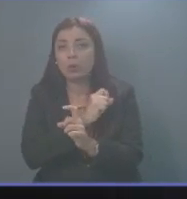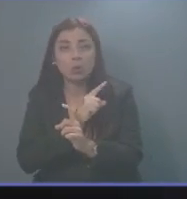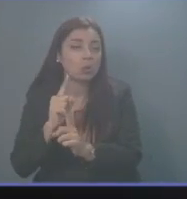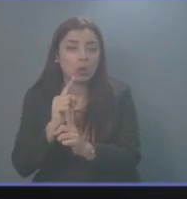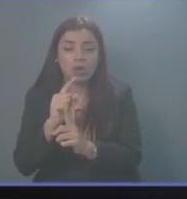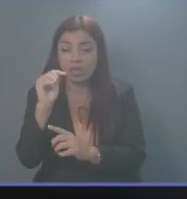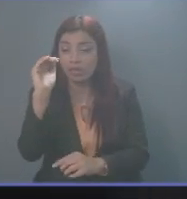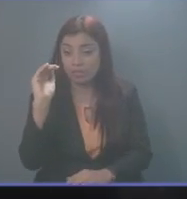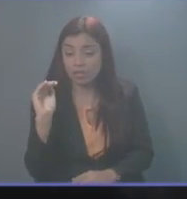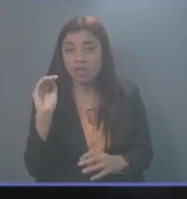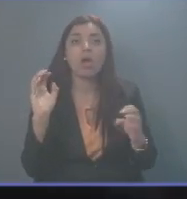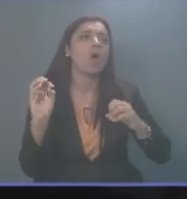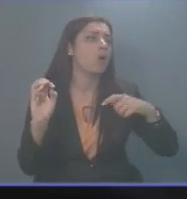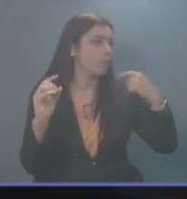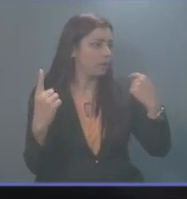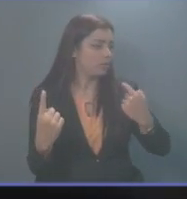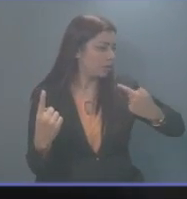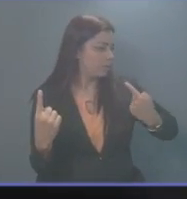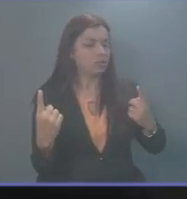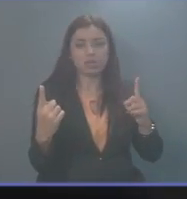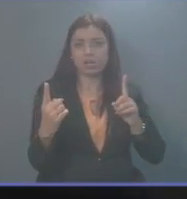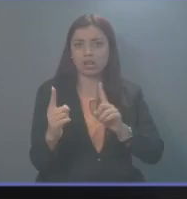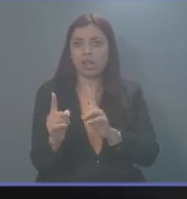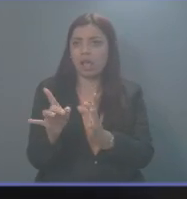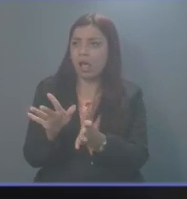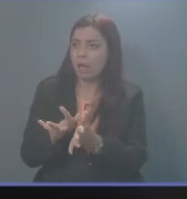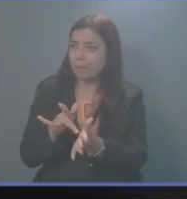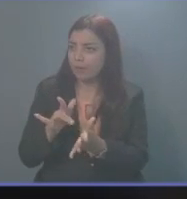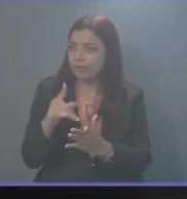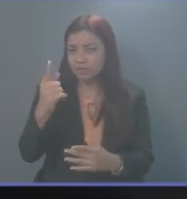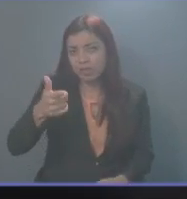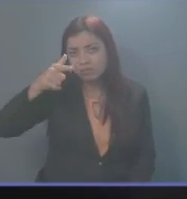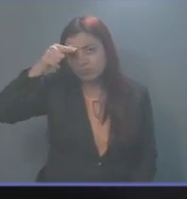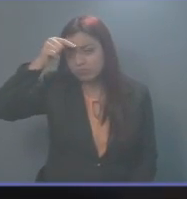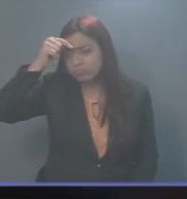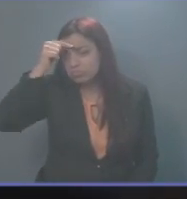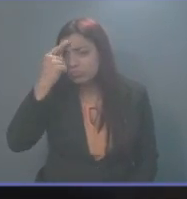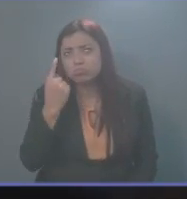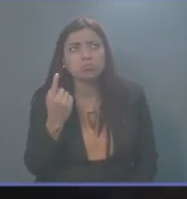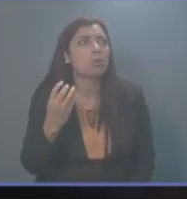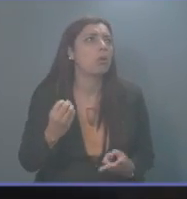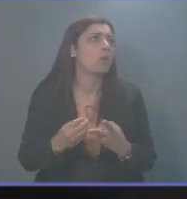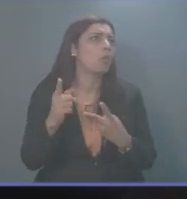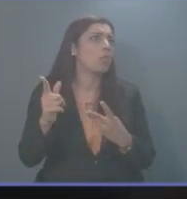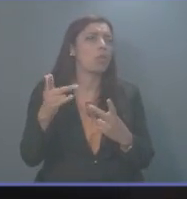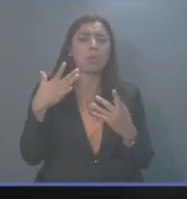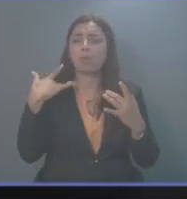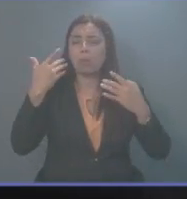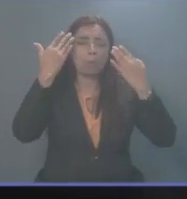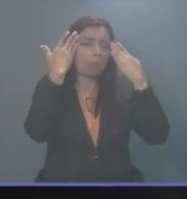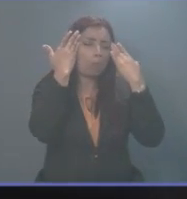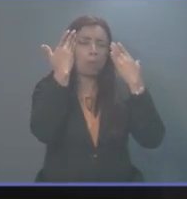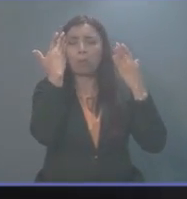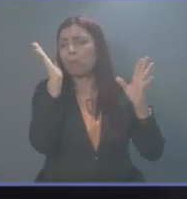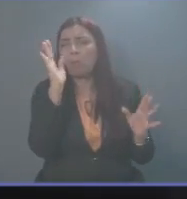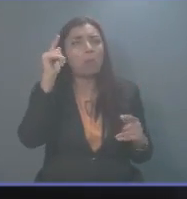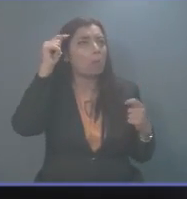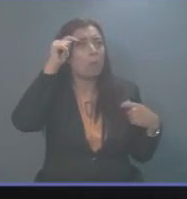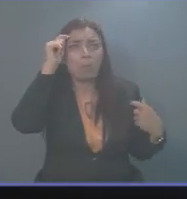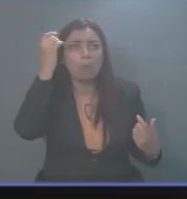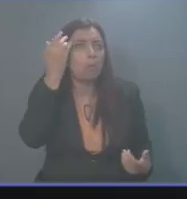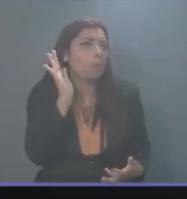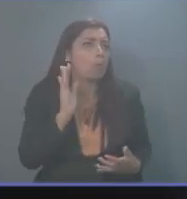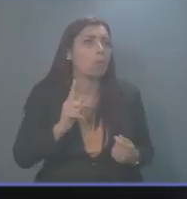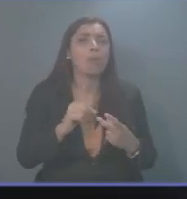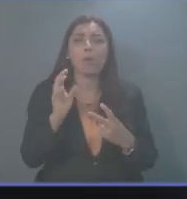persona aprovechándose de su enajenación mental, de su estado de inconsciencia o